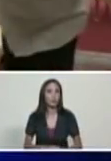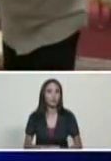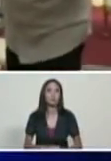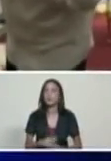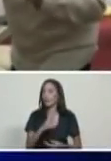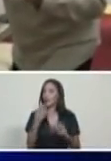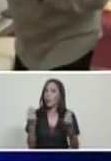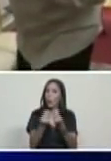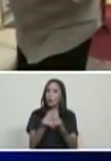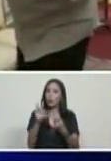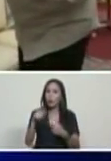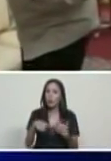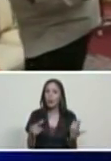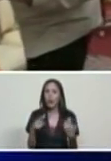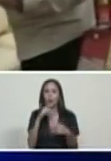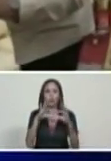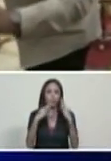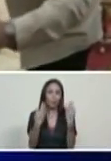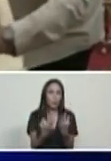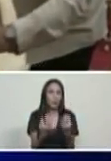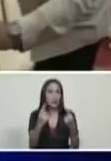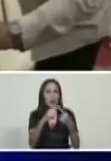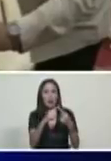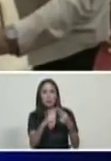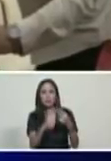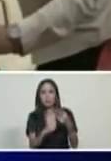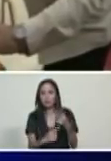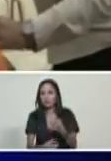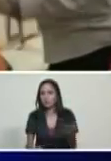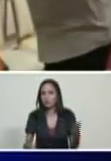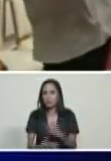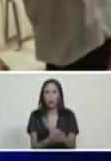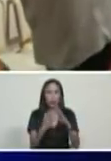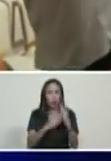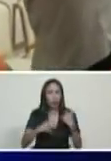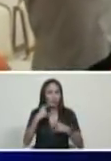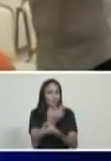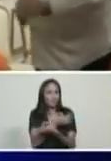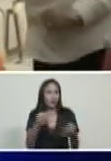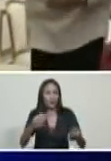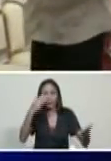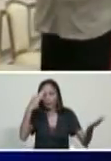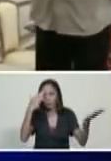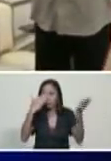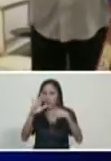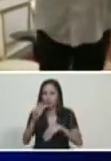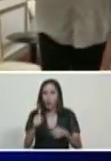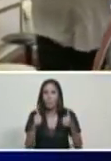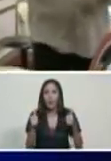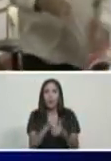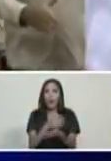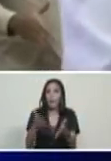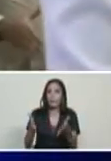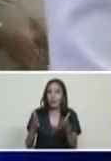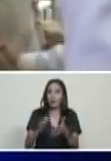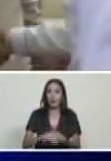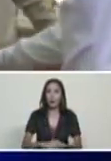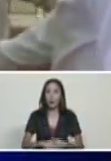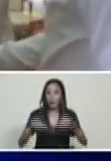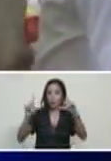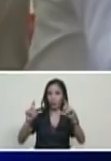manager, familiares. Le deseo todo el éxito. Me regaló, me dejó esta